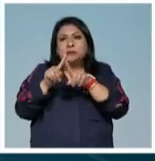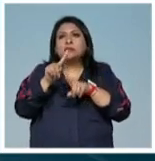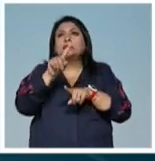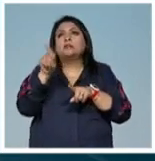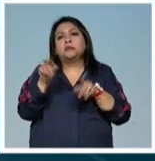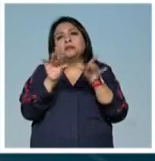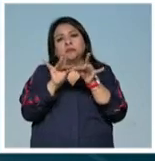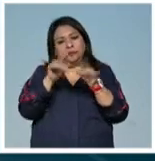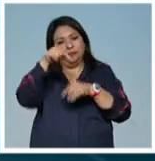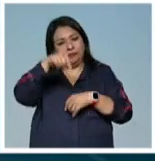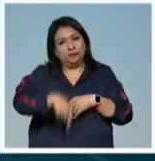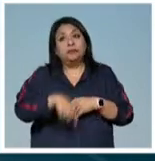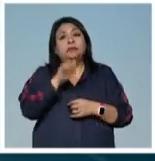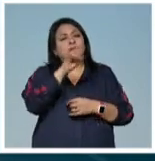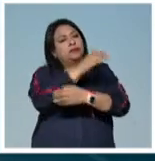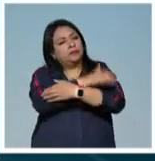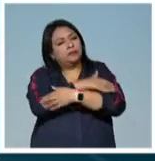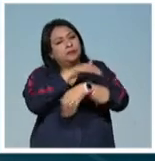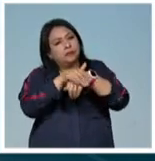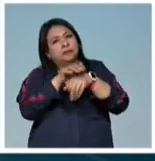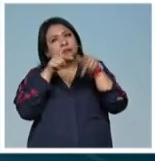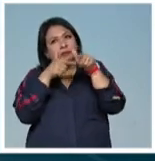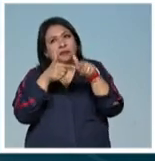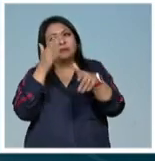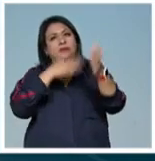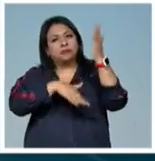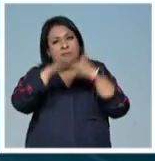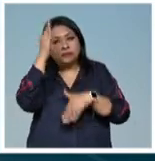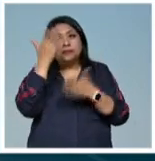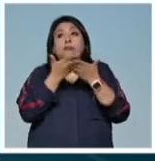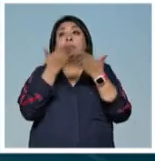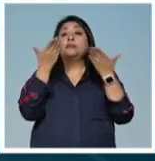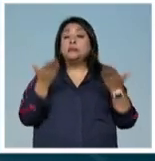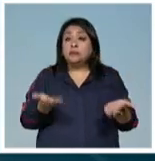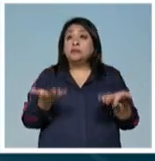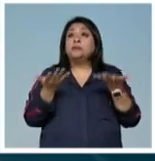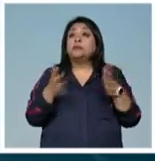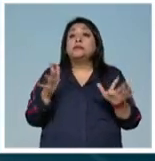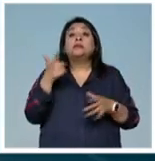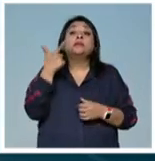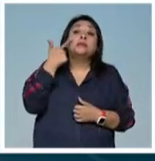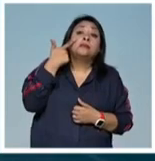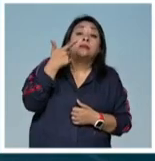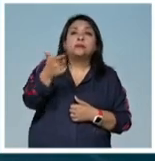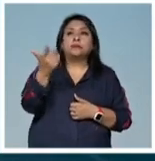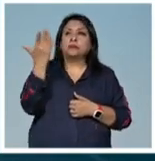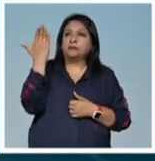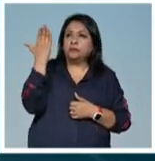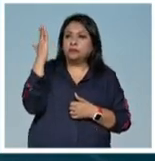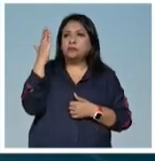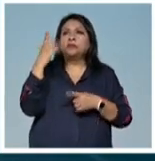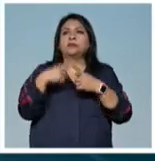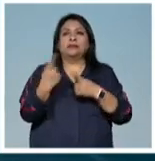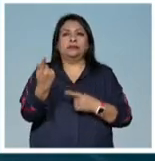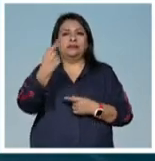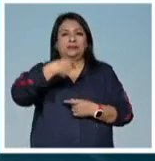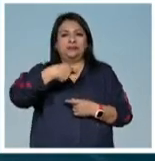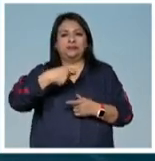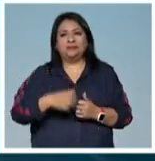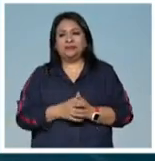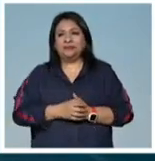lo que vaya ocurriendo. Así es, un abrazo amigo, que continúen los éxitos. Y ahora llegó el momento de asomarnos al espejo de identidades.